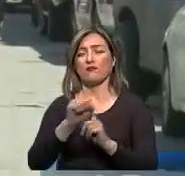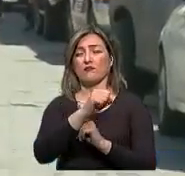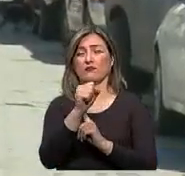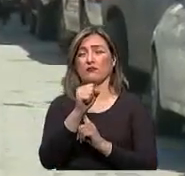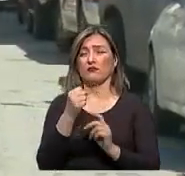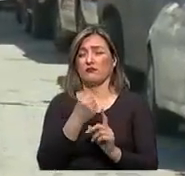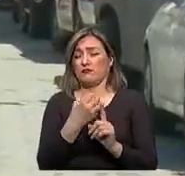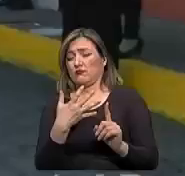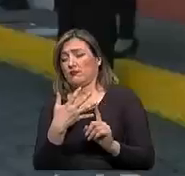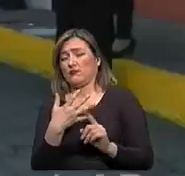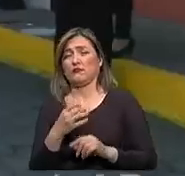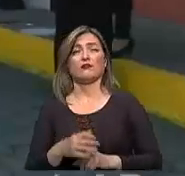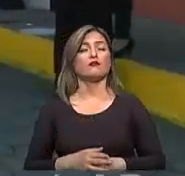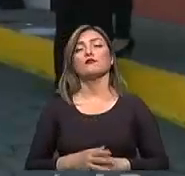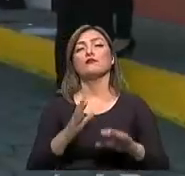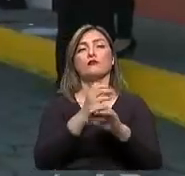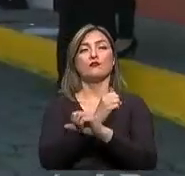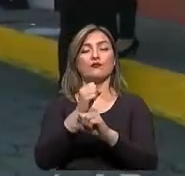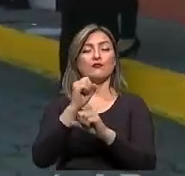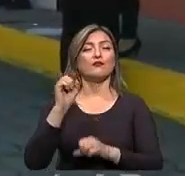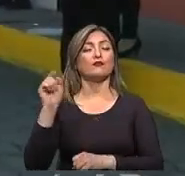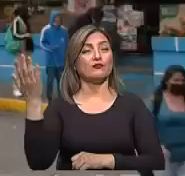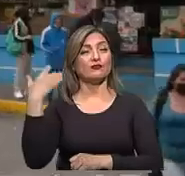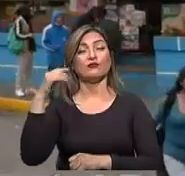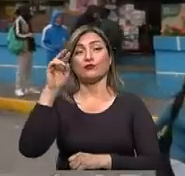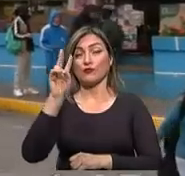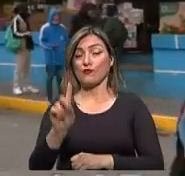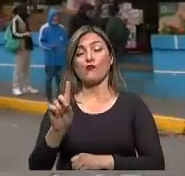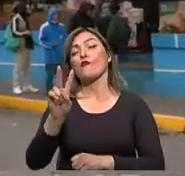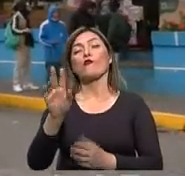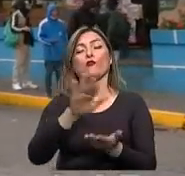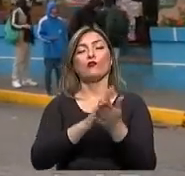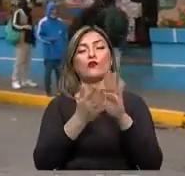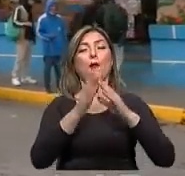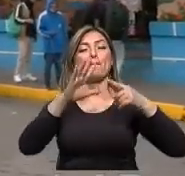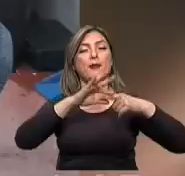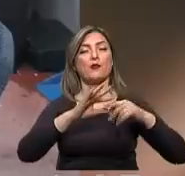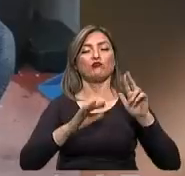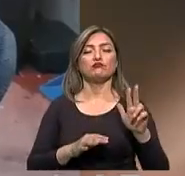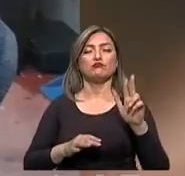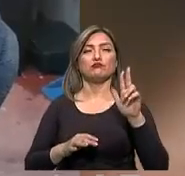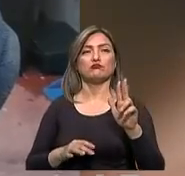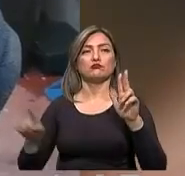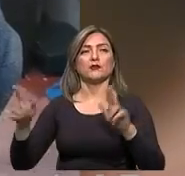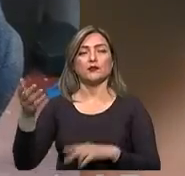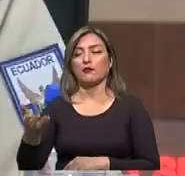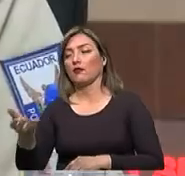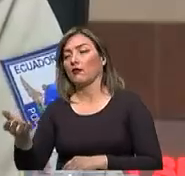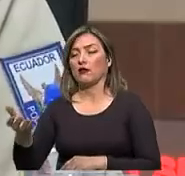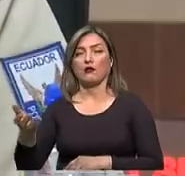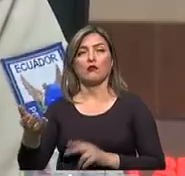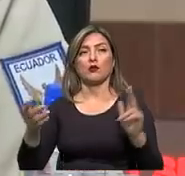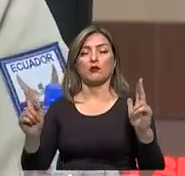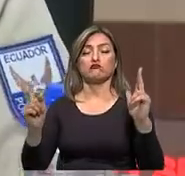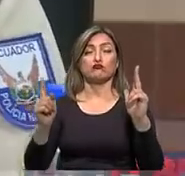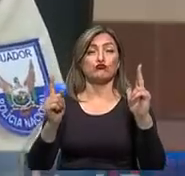noche del 2 de noviembre, en este lugar, el teniente Pozo estaba con su primo dirigiéndose a su casa cuando fueron sorprendidos por un habitante de calle. De